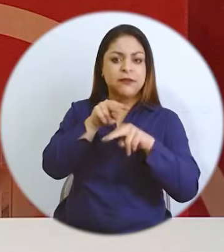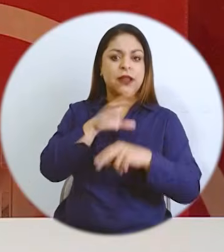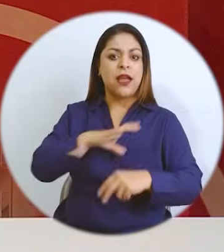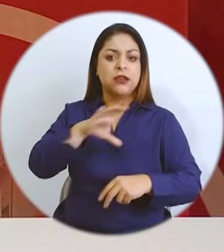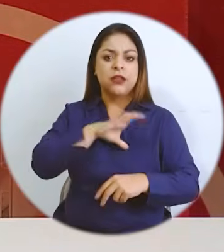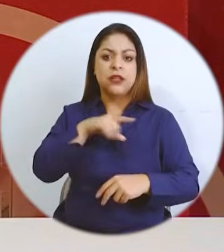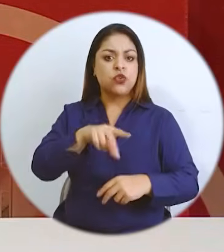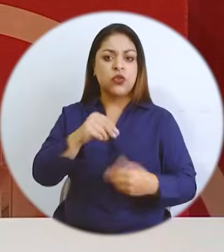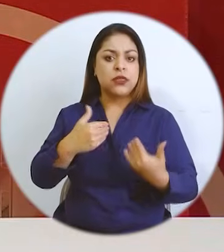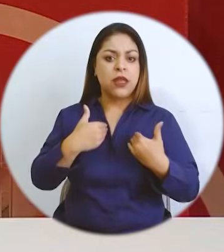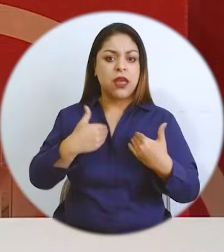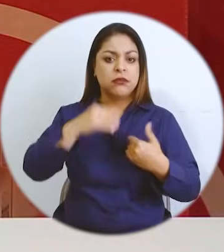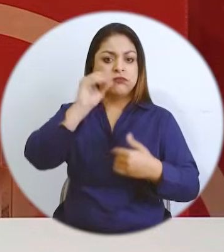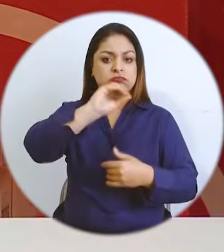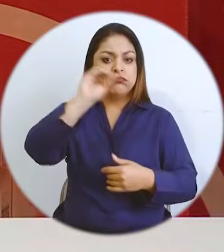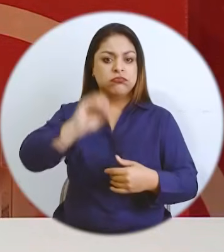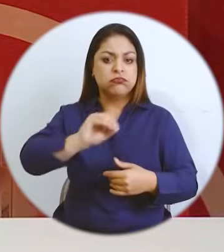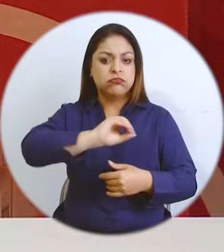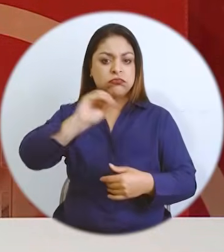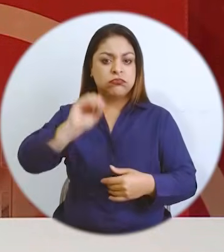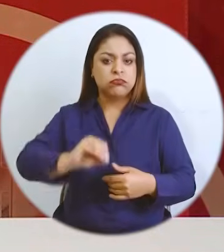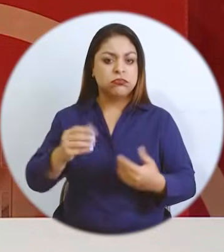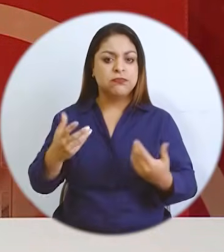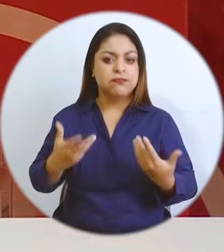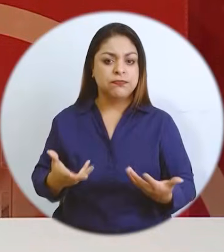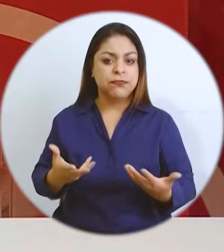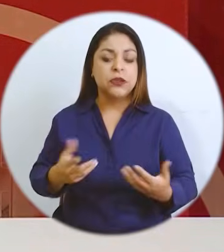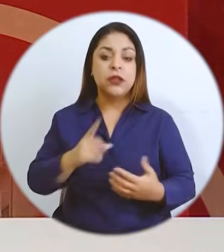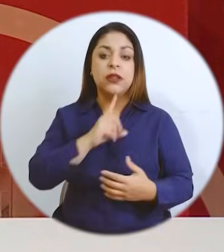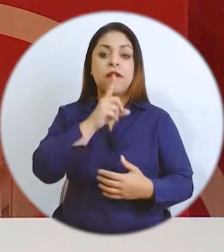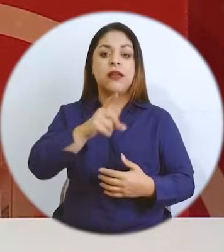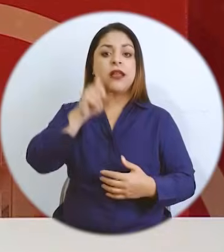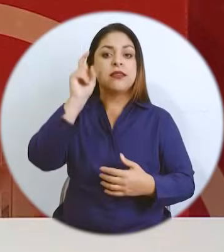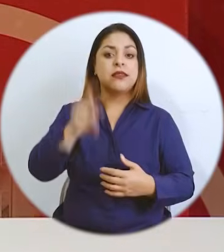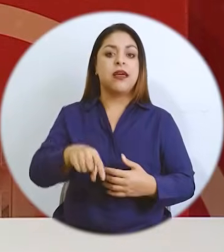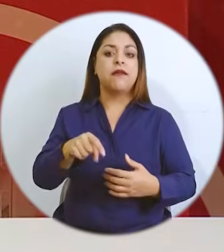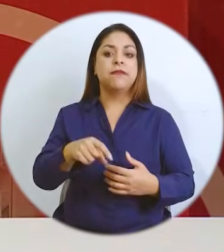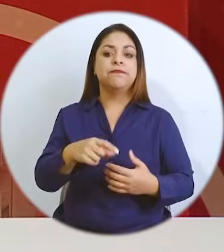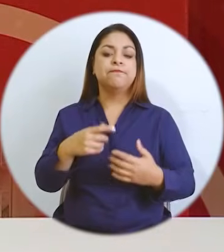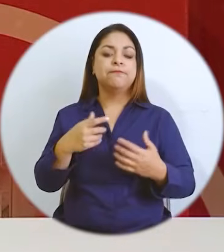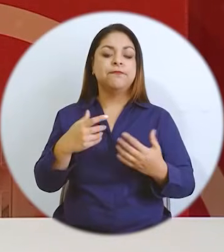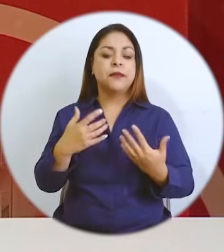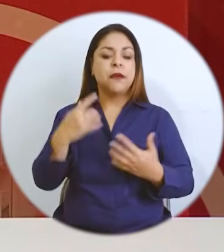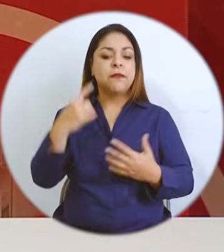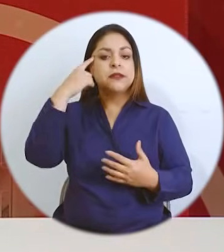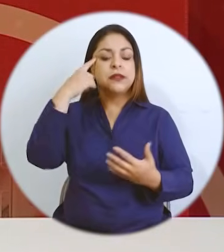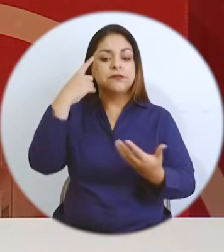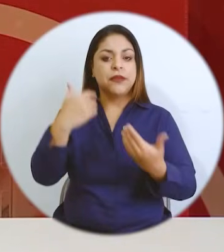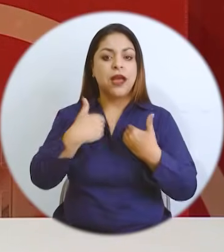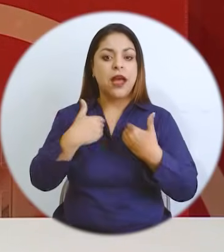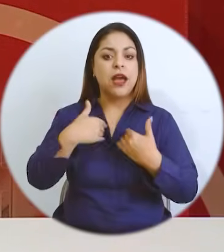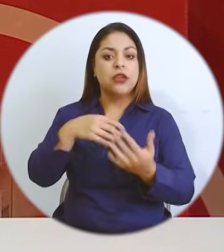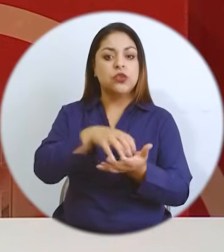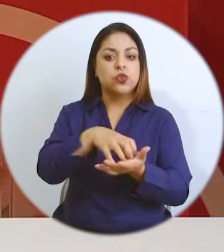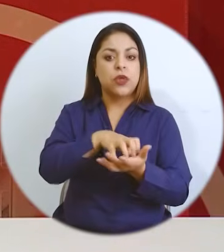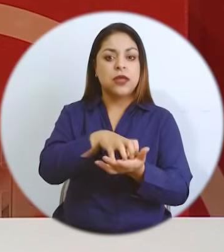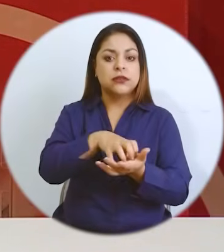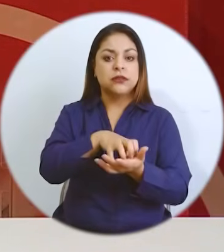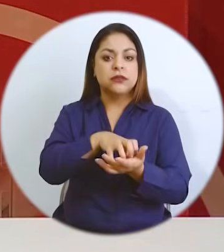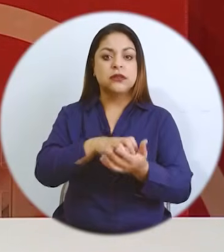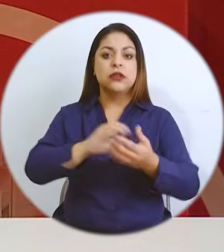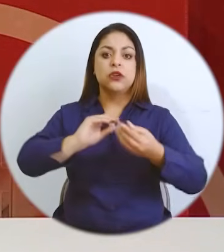tiene indicadores? Entonces, definitivamente hay que partir por el hecho de que hay dudas incluso sobre el número